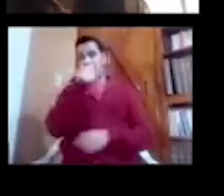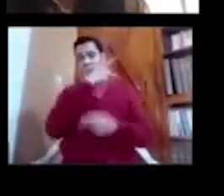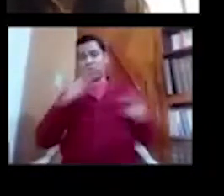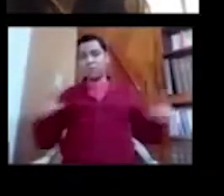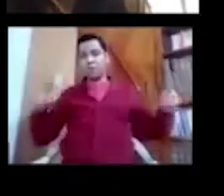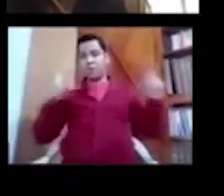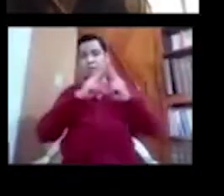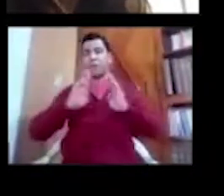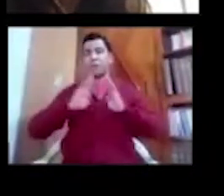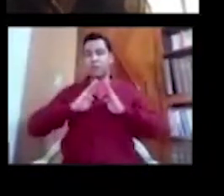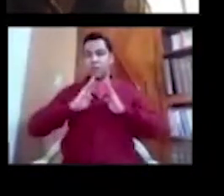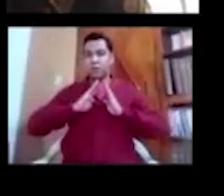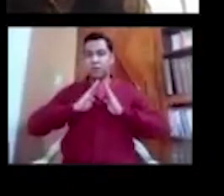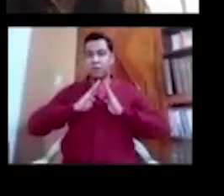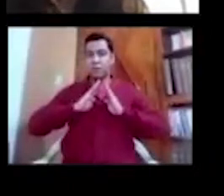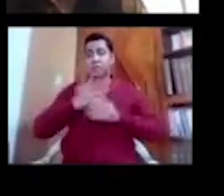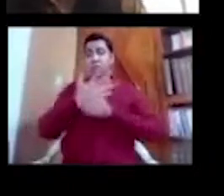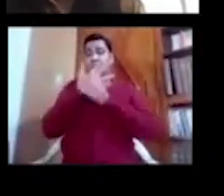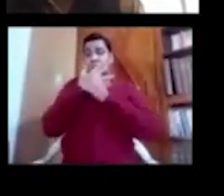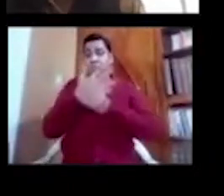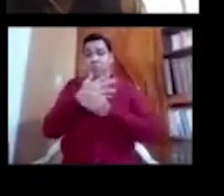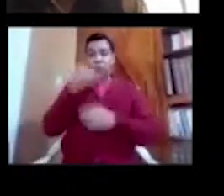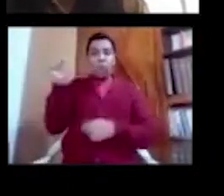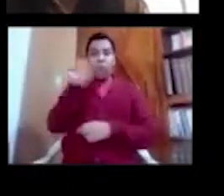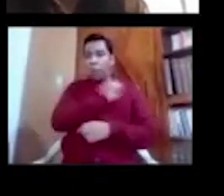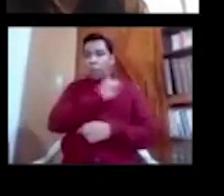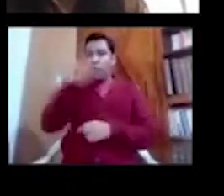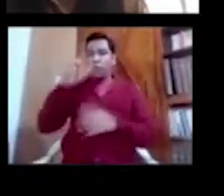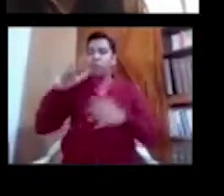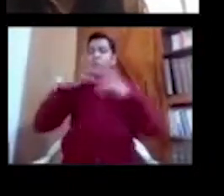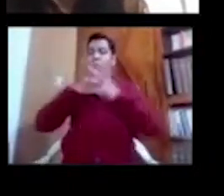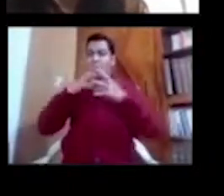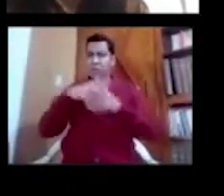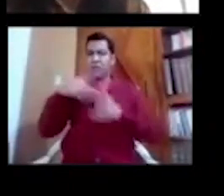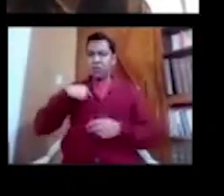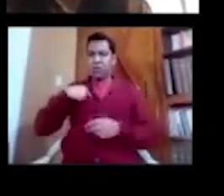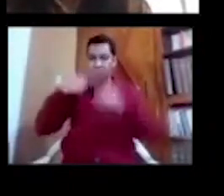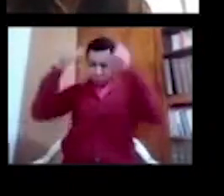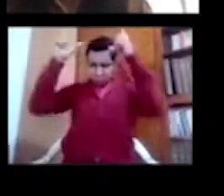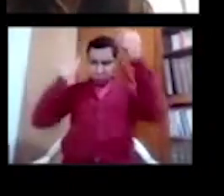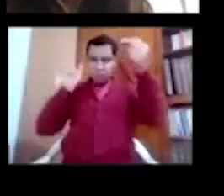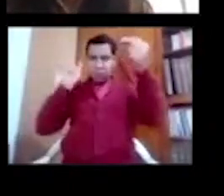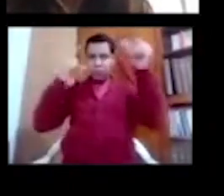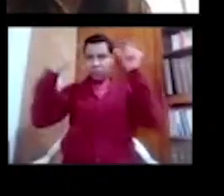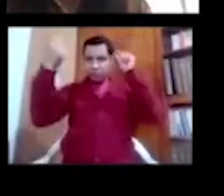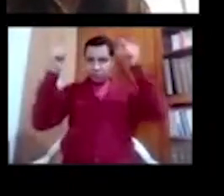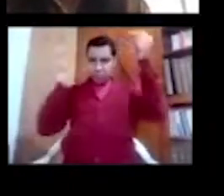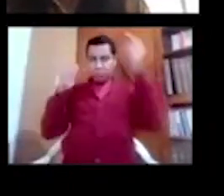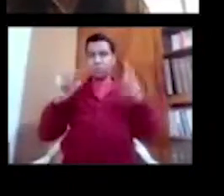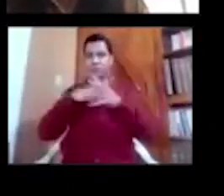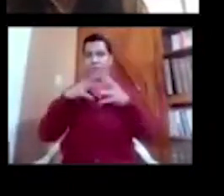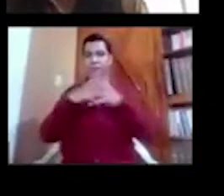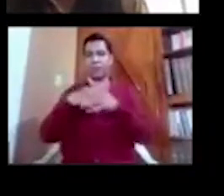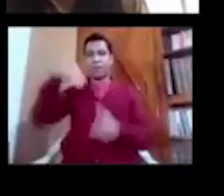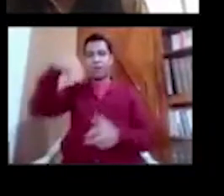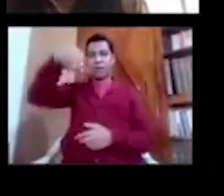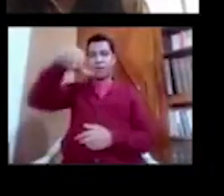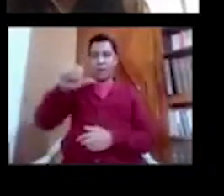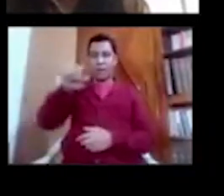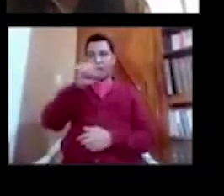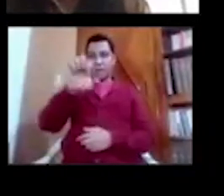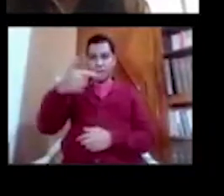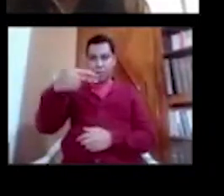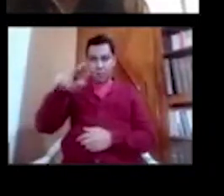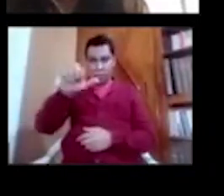que tienen como profesión la guerra, pero también los más iguales, la gente del pueblo tiene